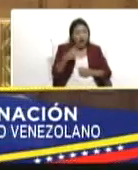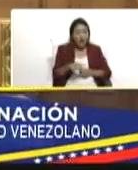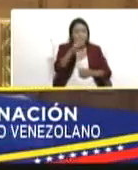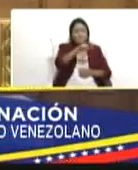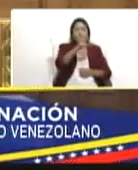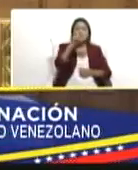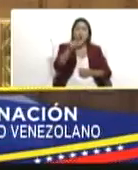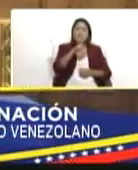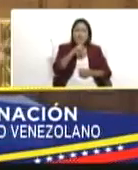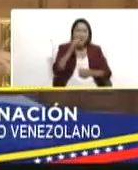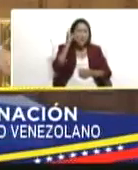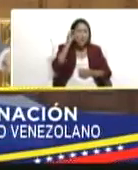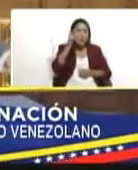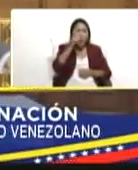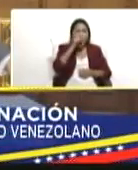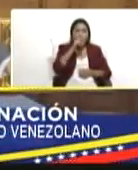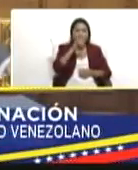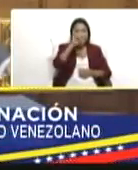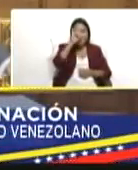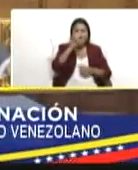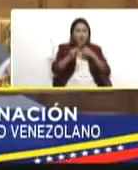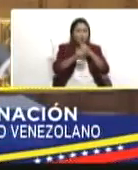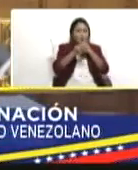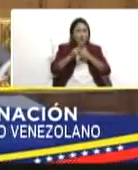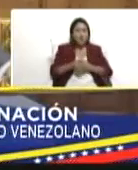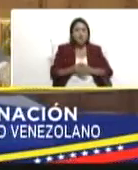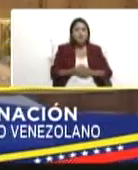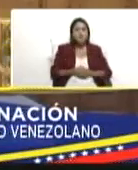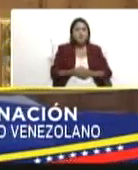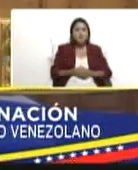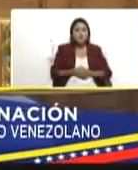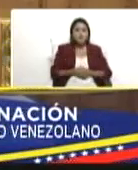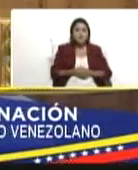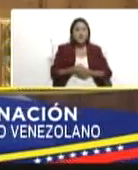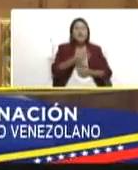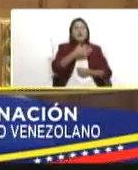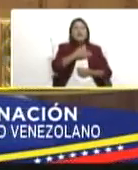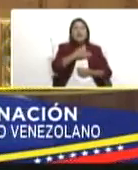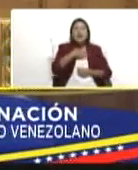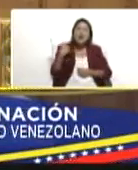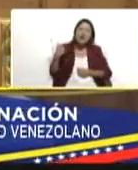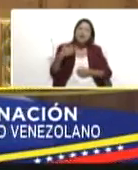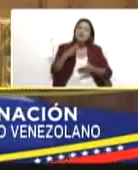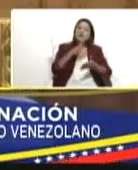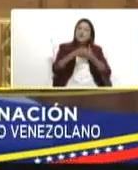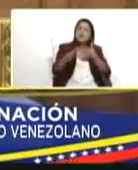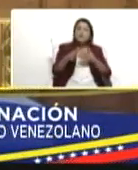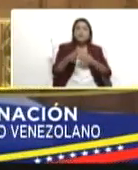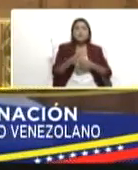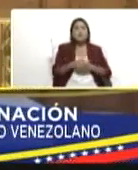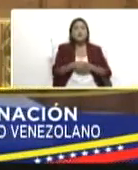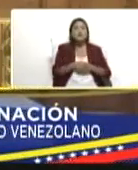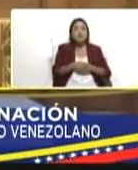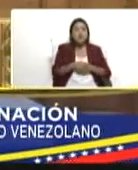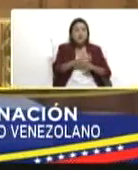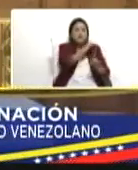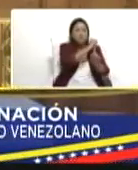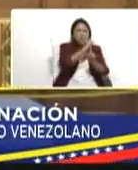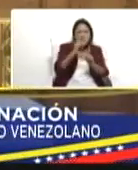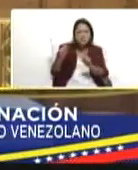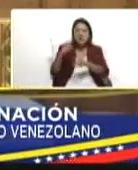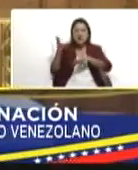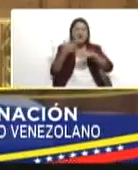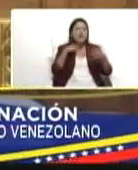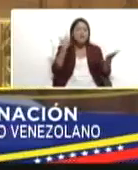diabólicas y diabólicos que quien Buscar sobre la base de la muerte la violencia y la sangre